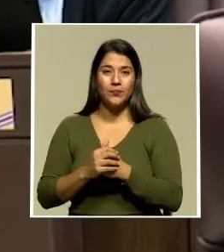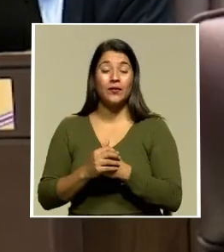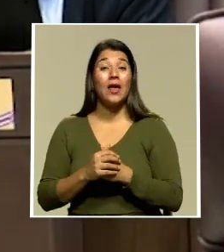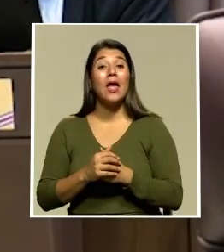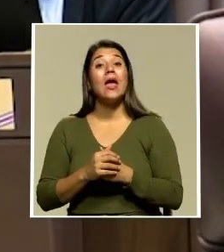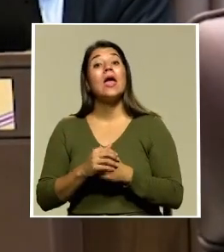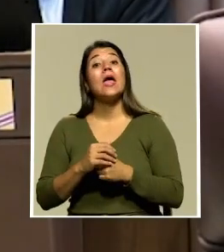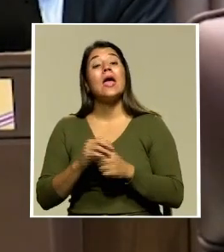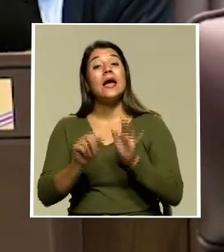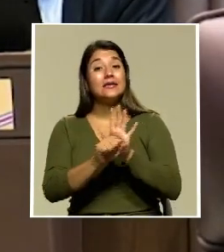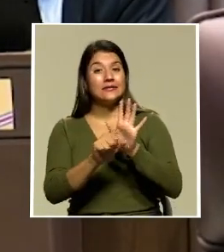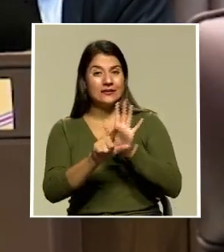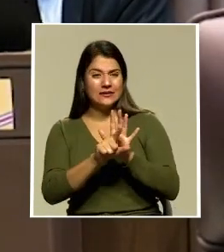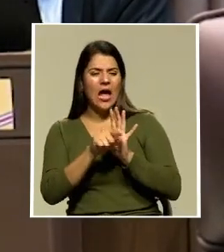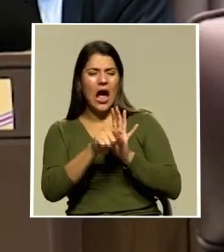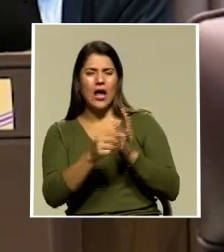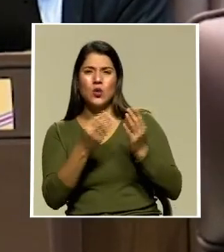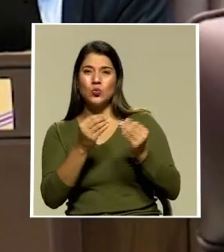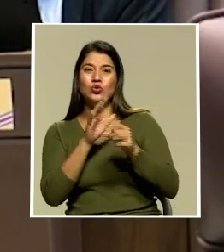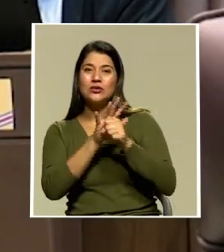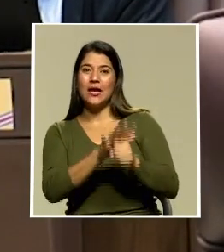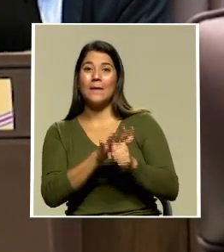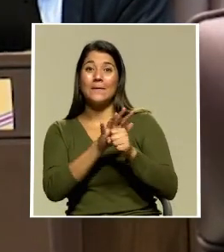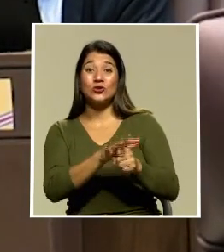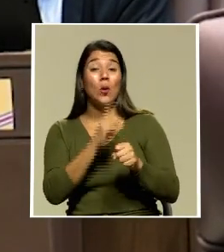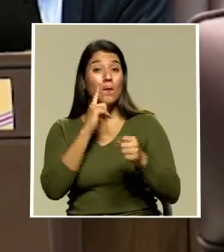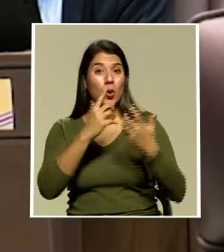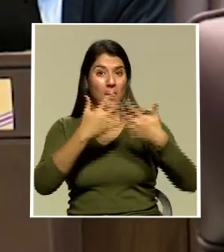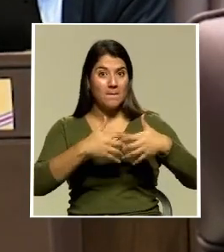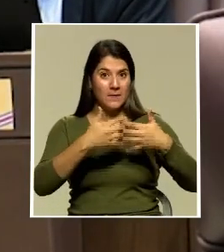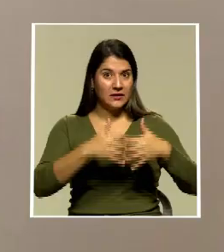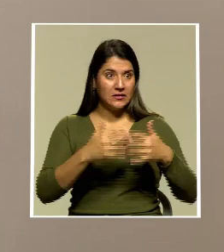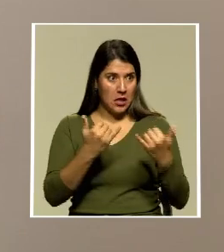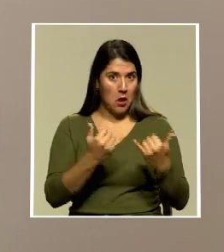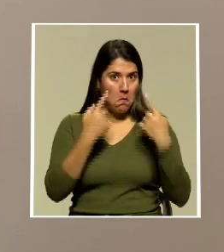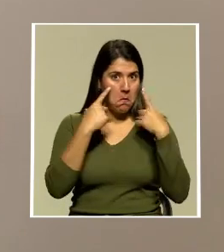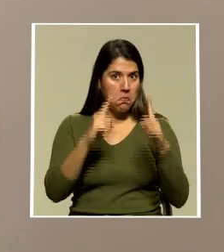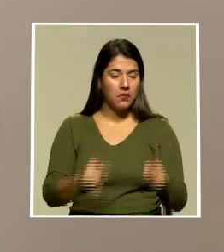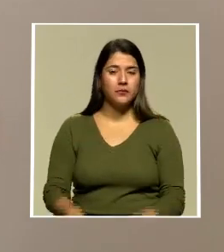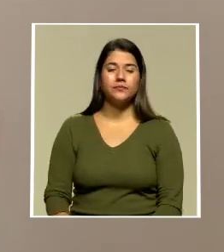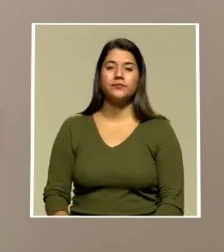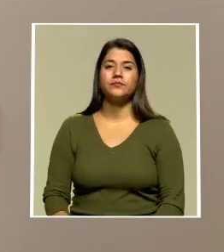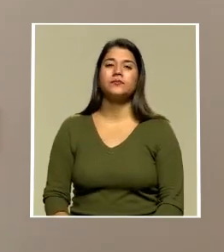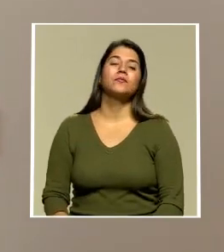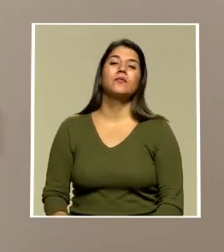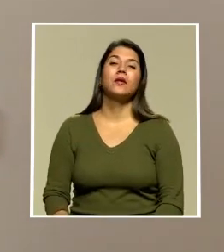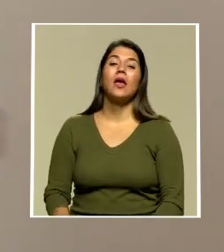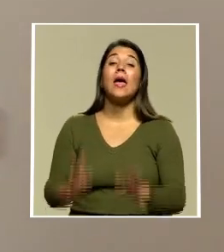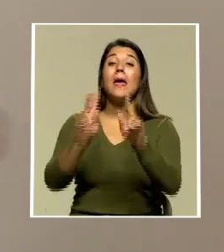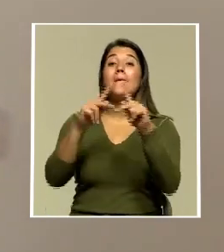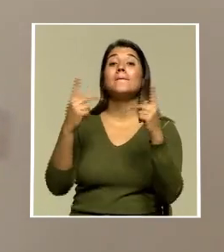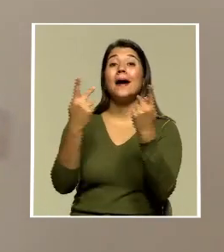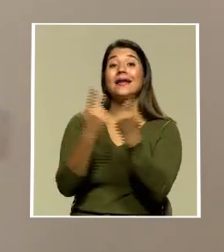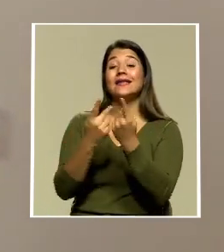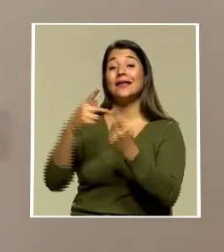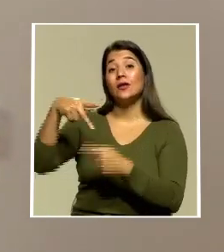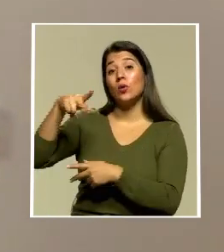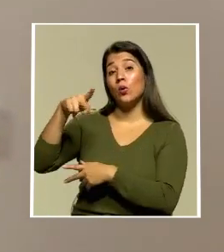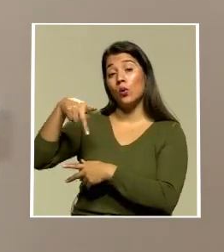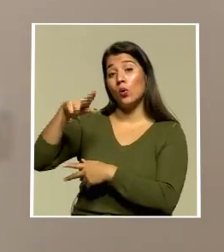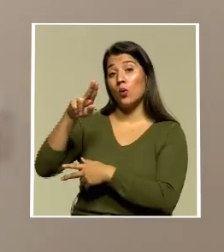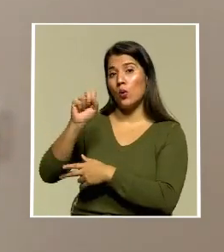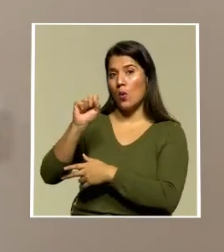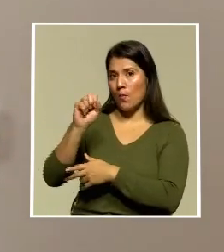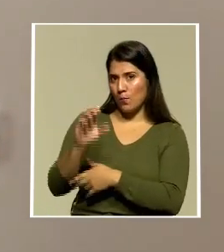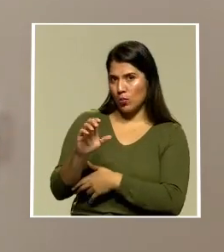de la República, las presiones del empresariado han hecho mella. La fracción Unidad, con los miembros presentes y de forma unánime,